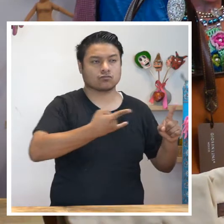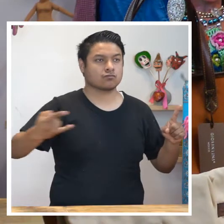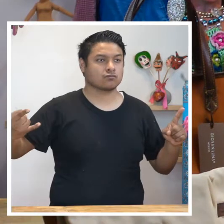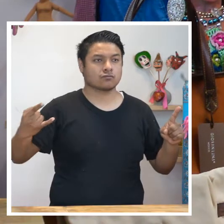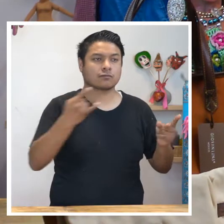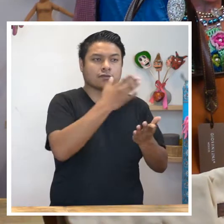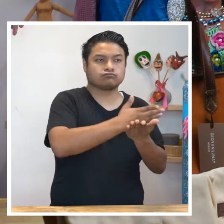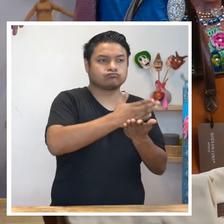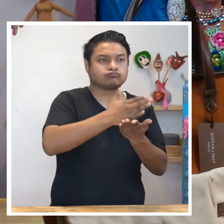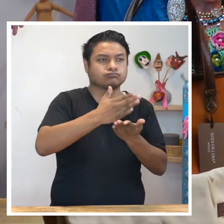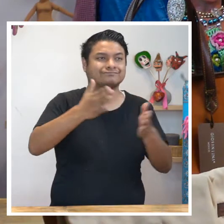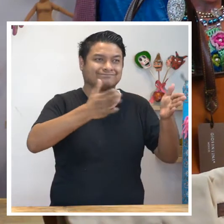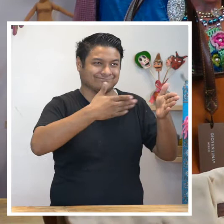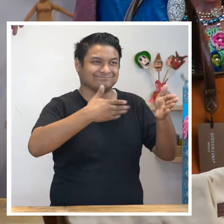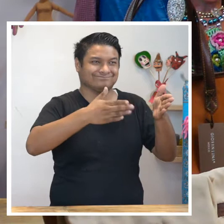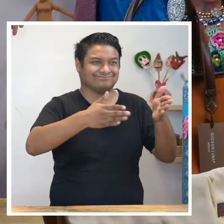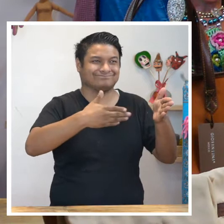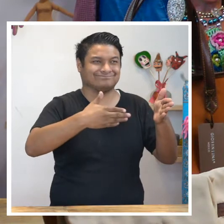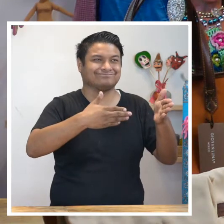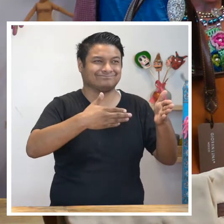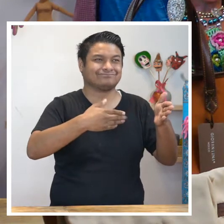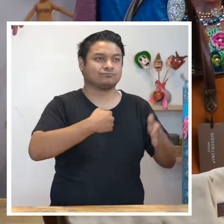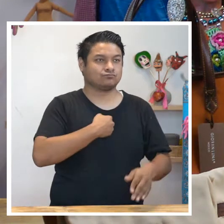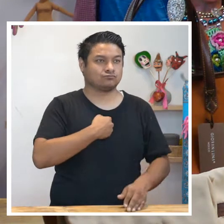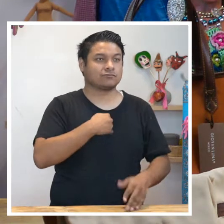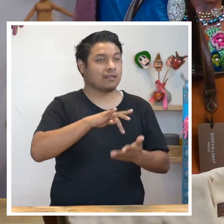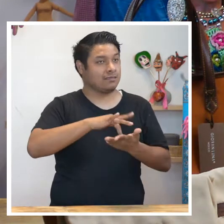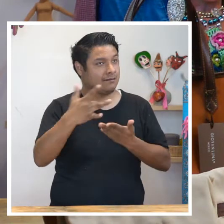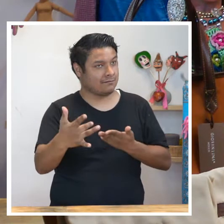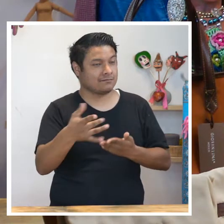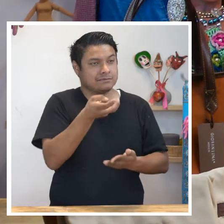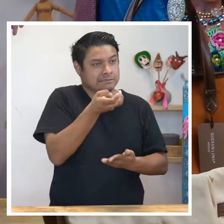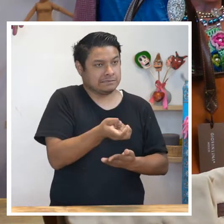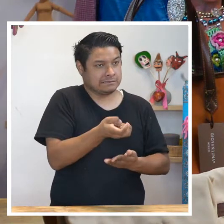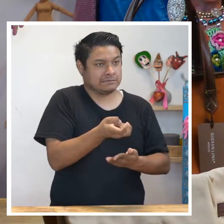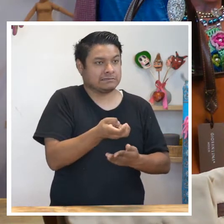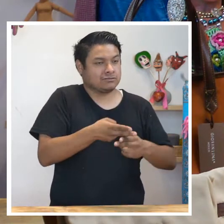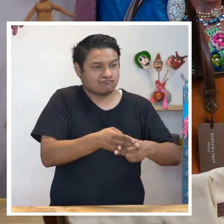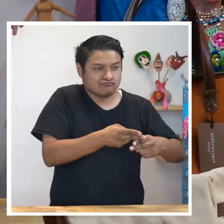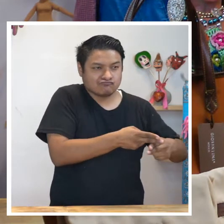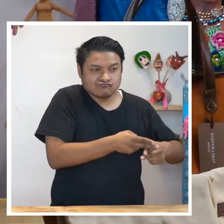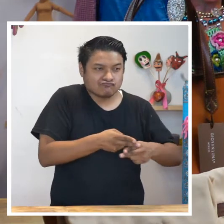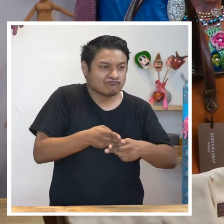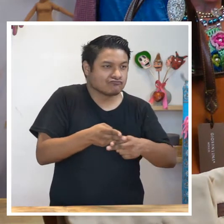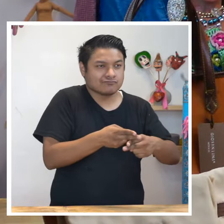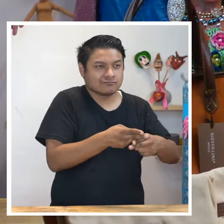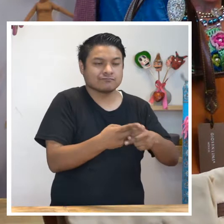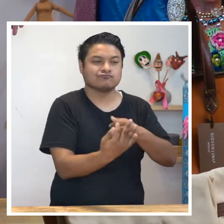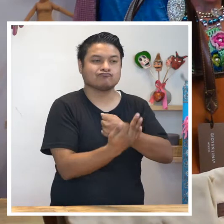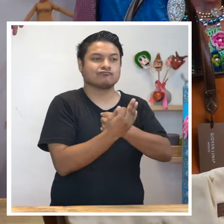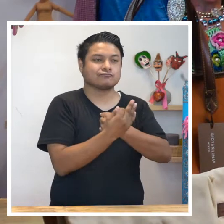no sufra ningún accidente. Y sobre todo, lo más importante, puntas. En este caso tenemos una punta del número 5 en